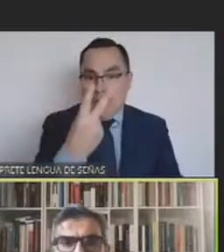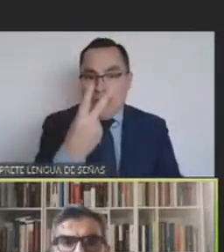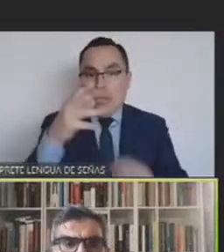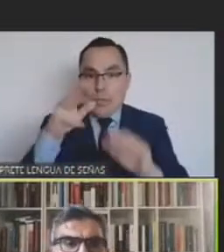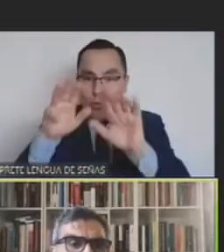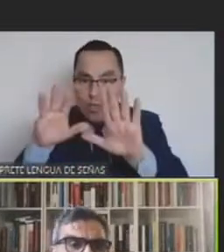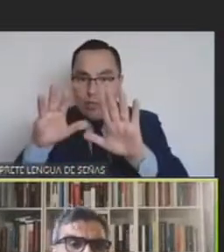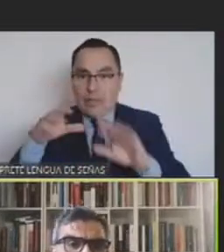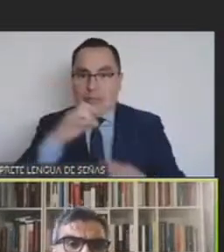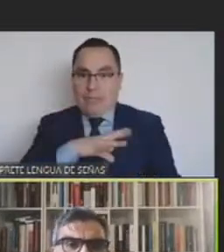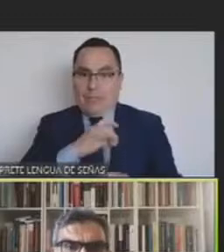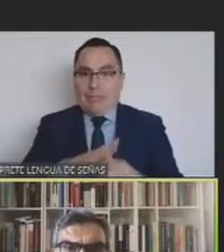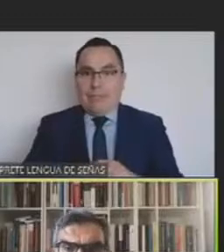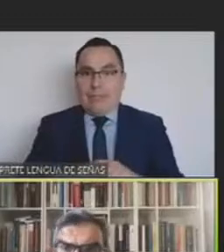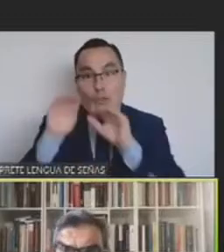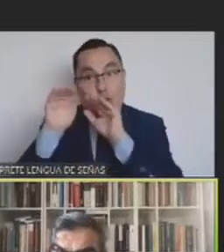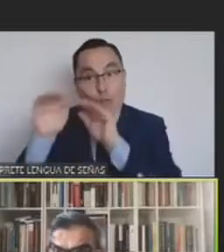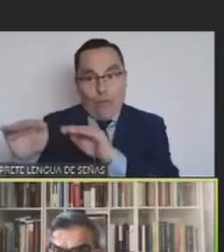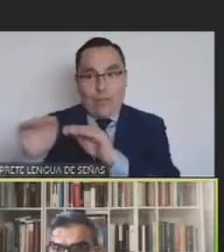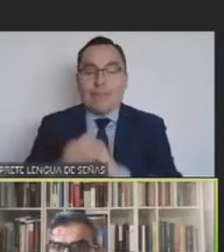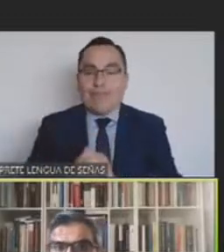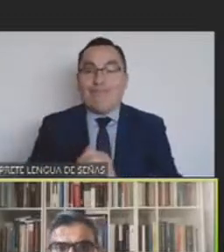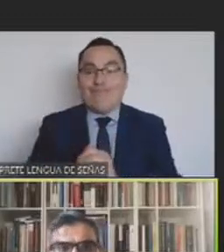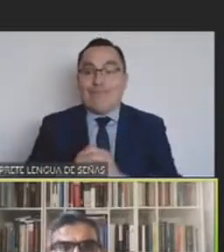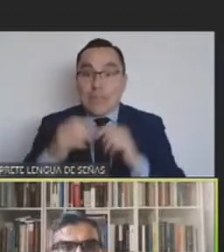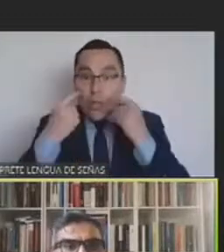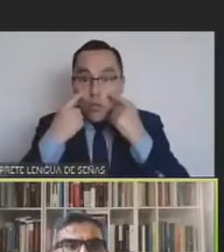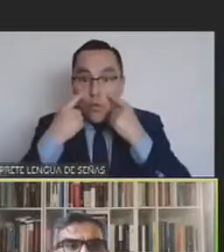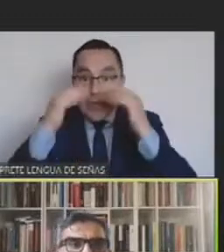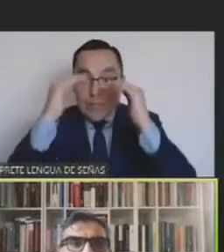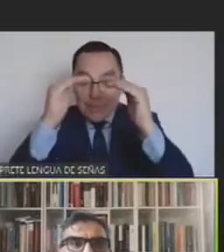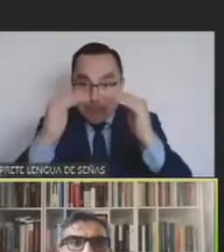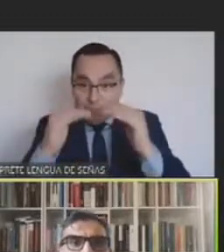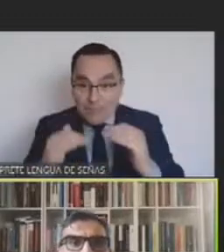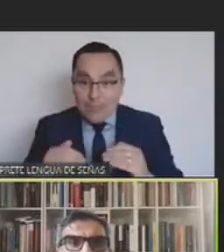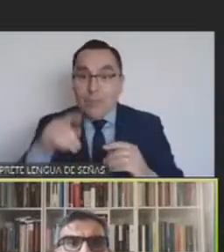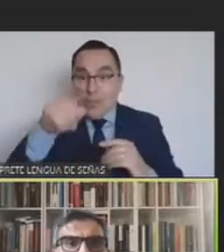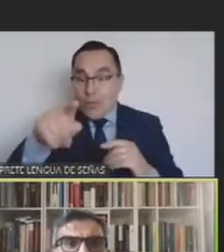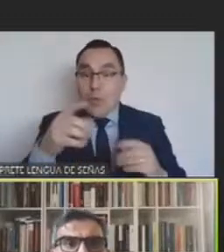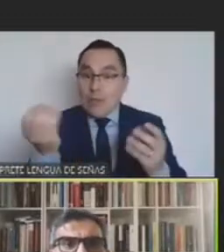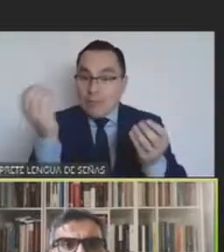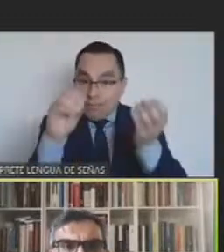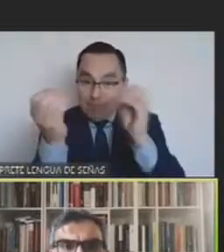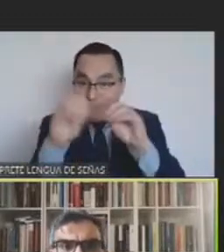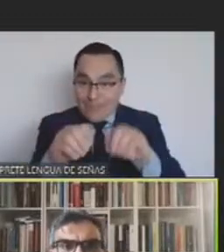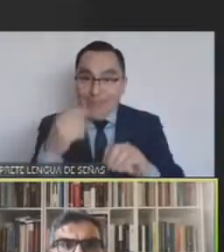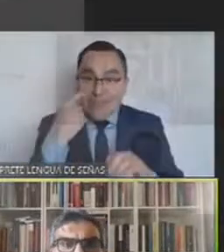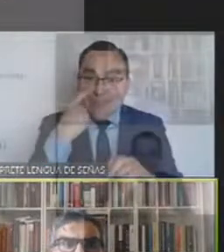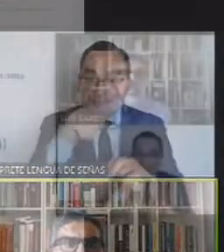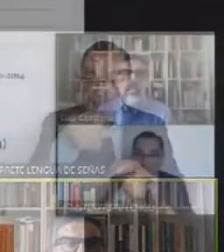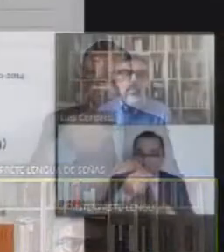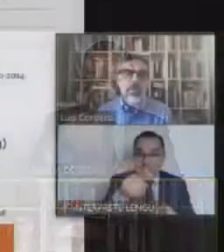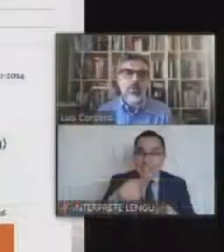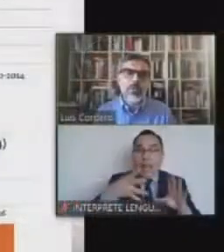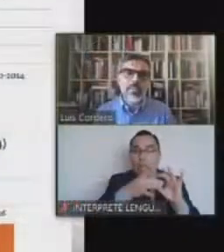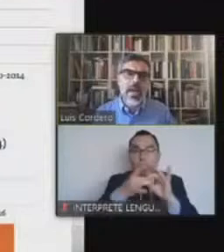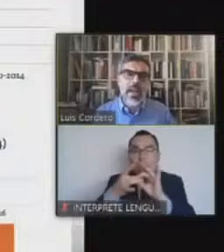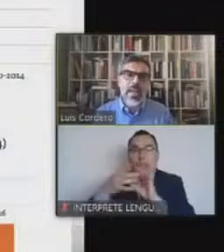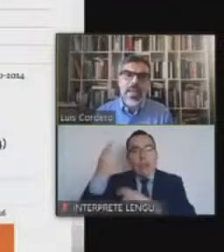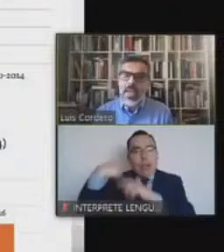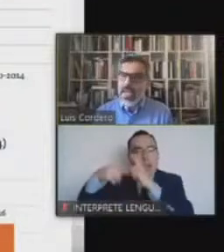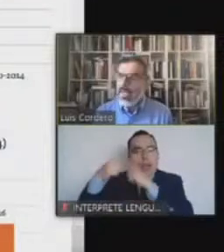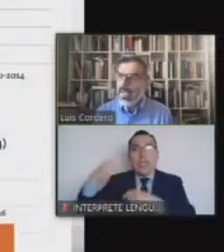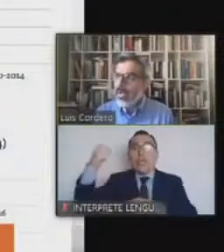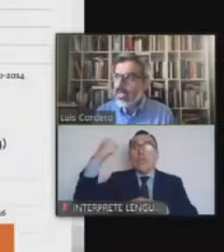29. Si uno mira y sigue utilizando las mismas referencias de datos para lo que ha venido sucediendo en el Poder